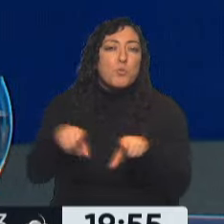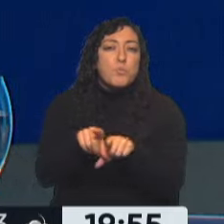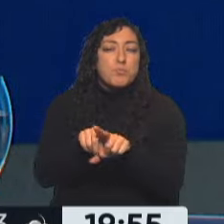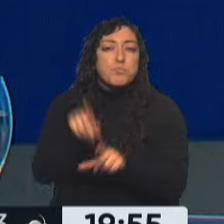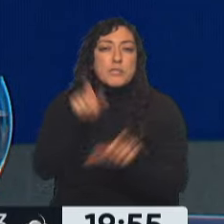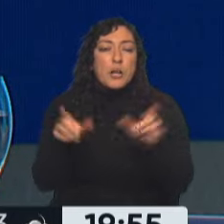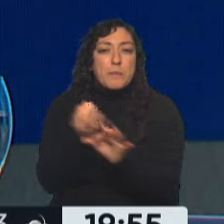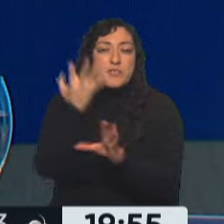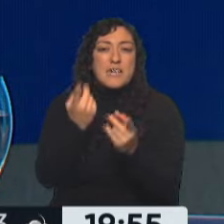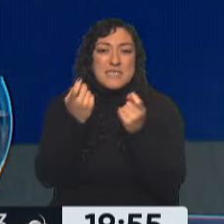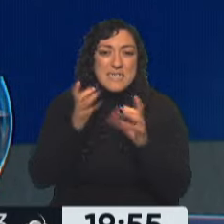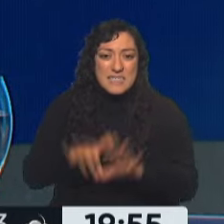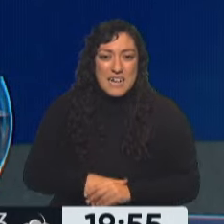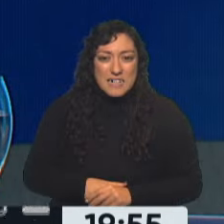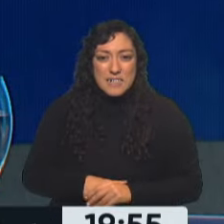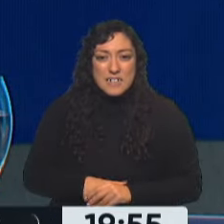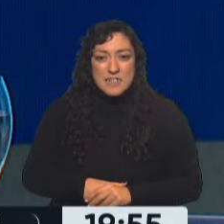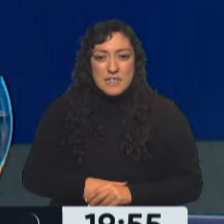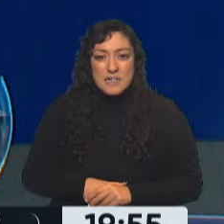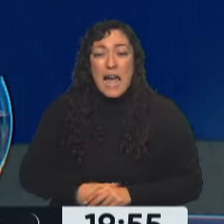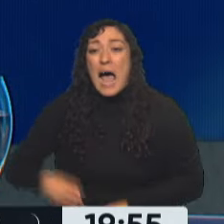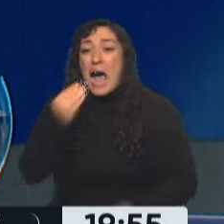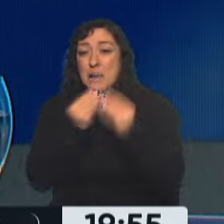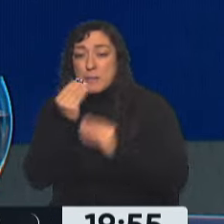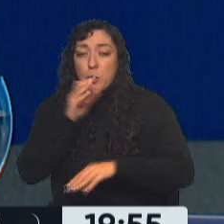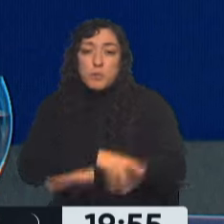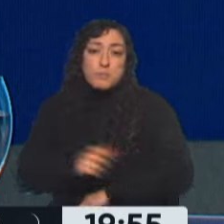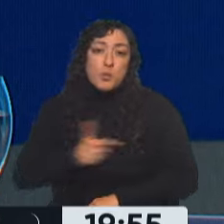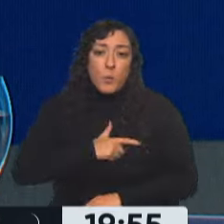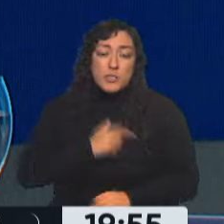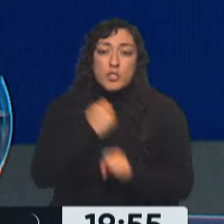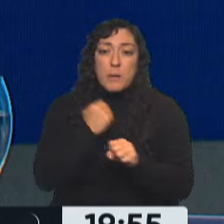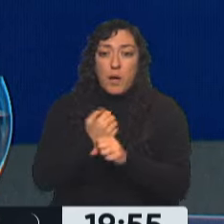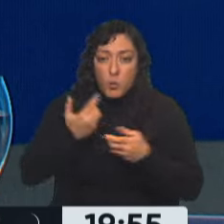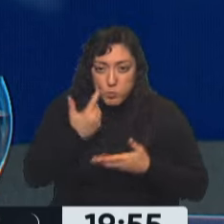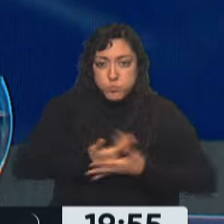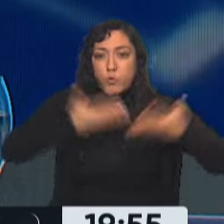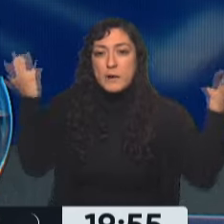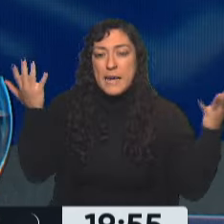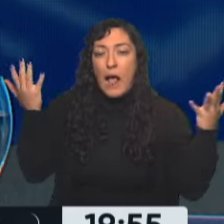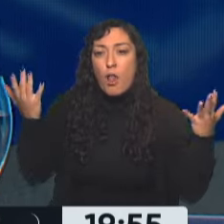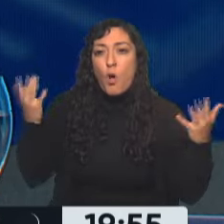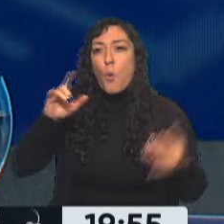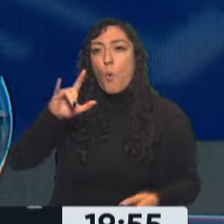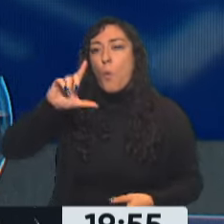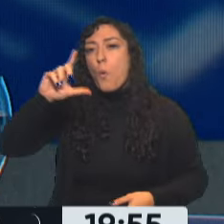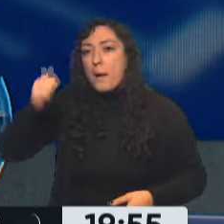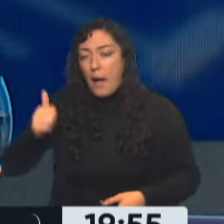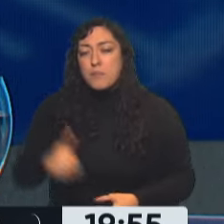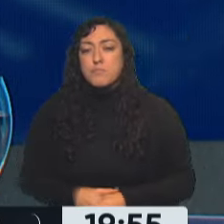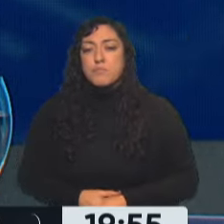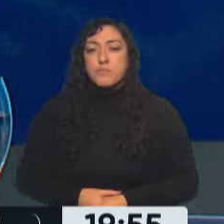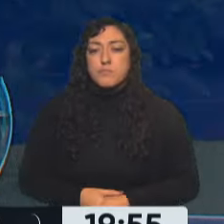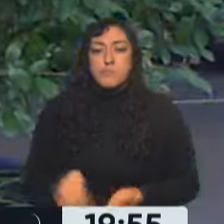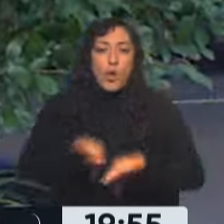El comportamiento de todos nosotros a la hora de ingerir alimentos es parte de un trabajo revelado por la UCA. Y aquí están las